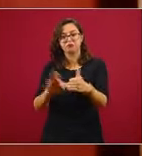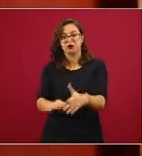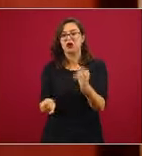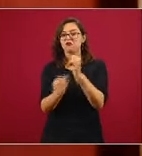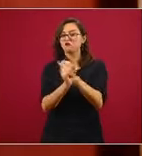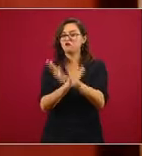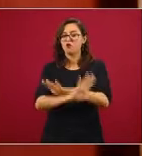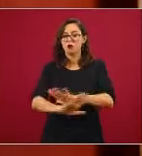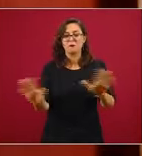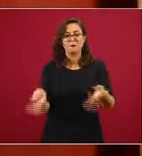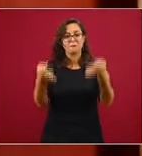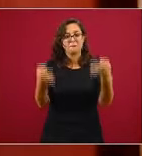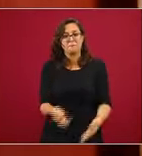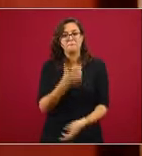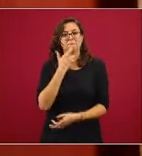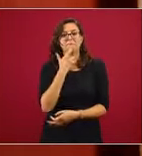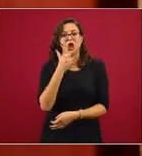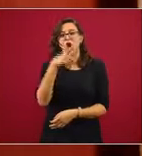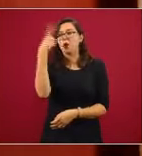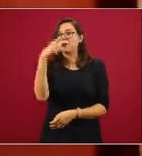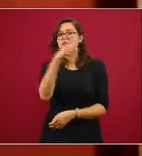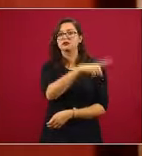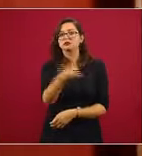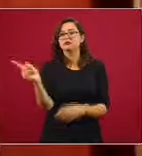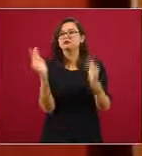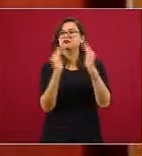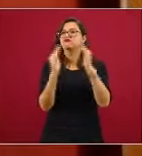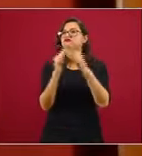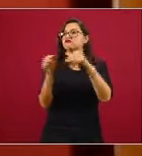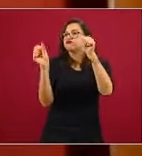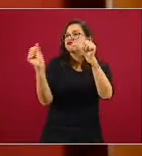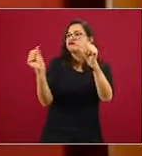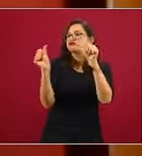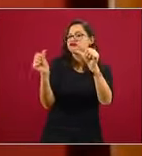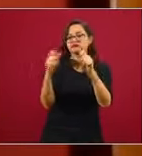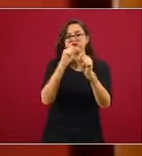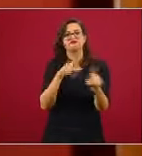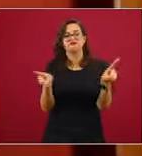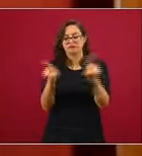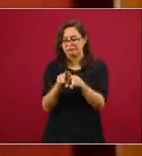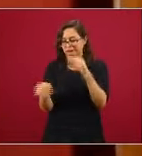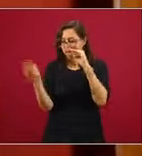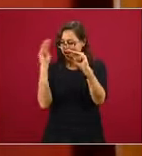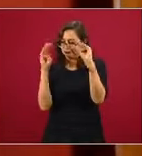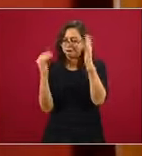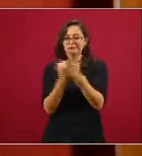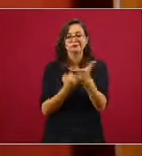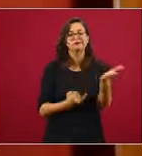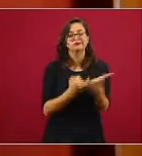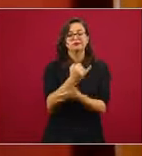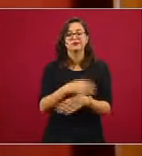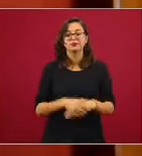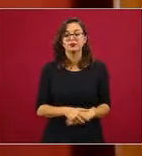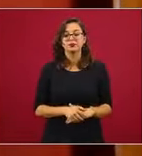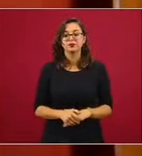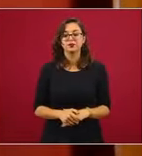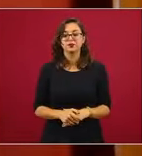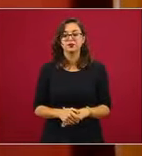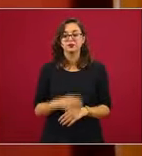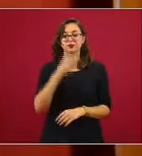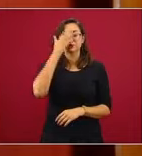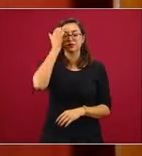mejor información para que todos nosotros en nuestras casas también tomemos decisiones. Vamos a